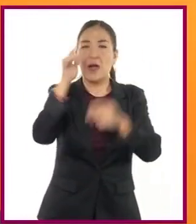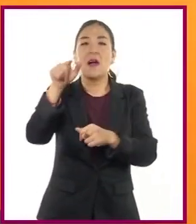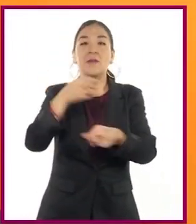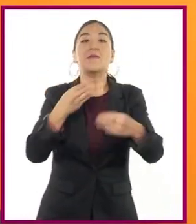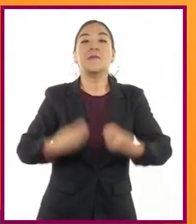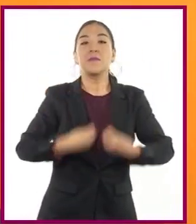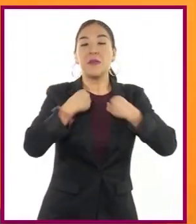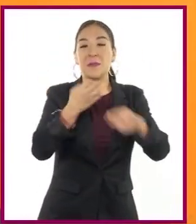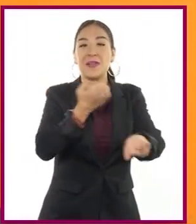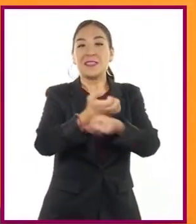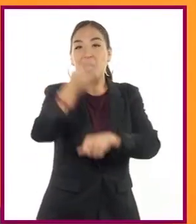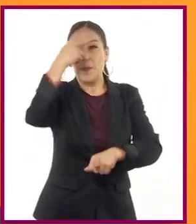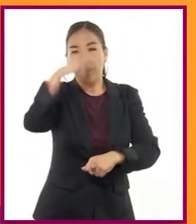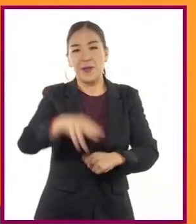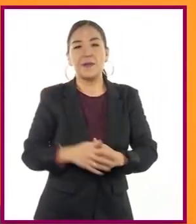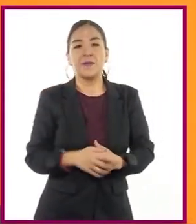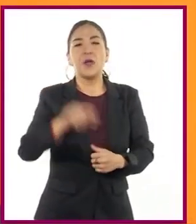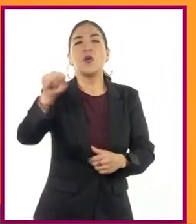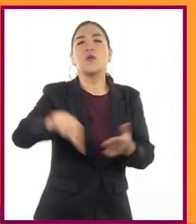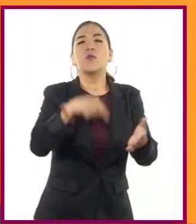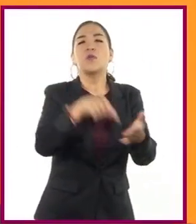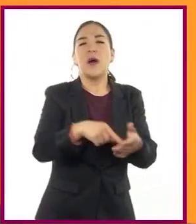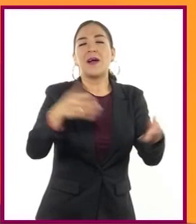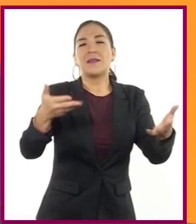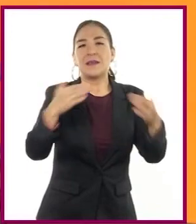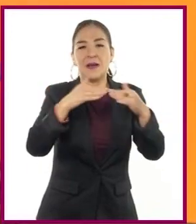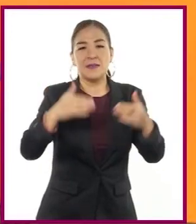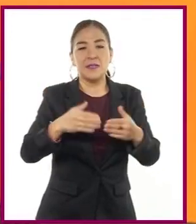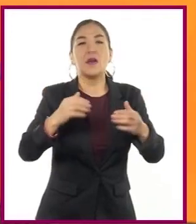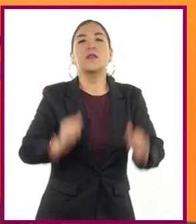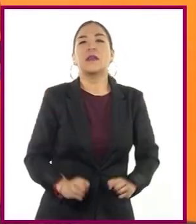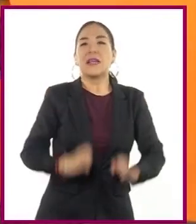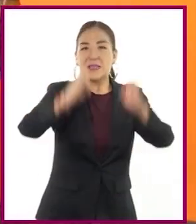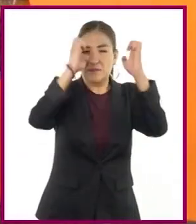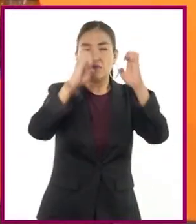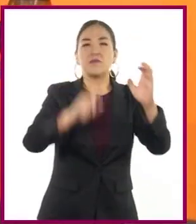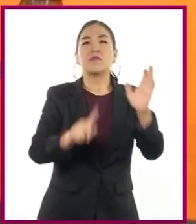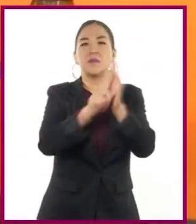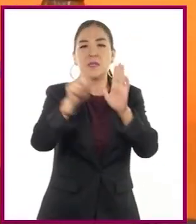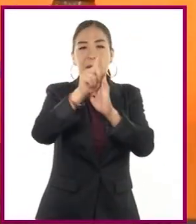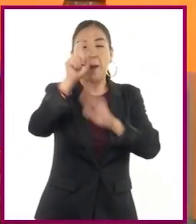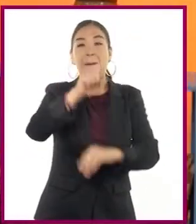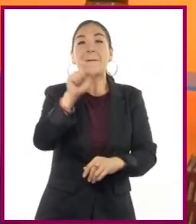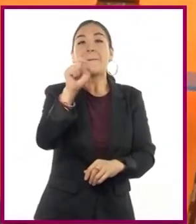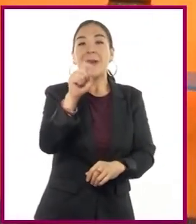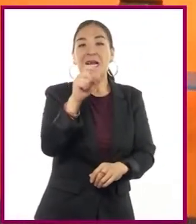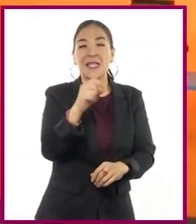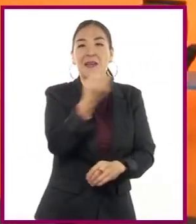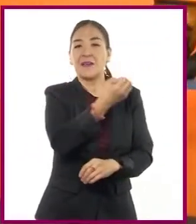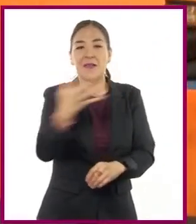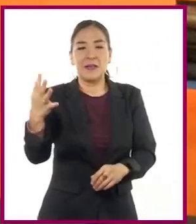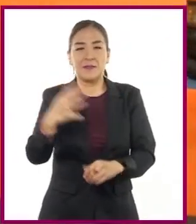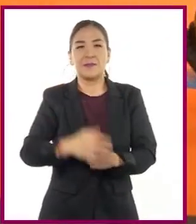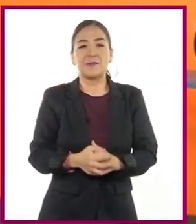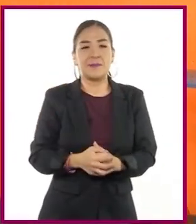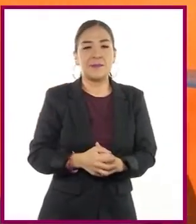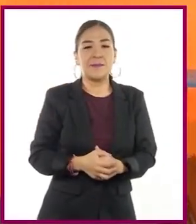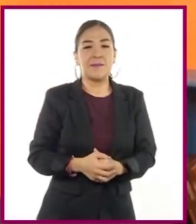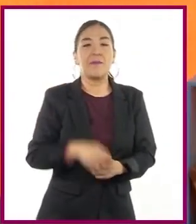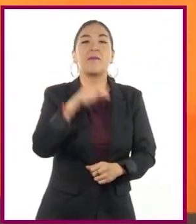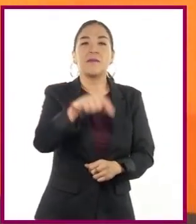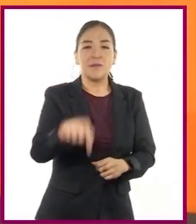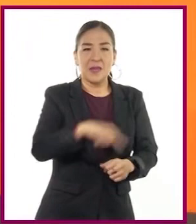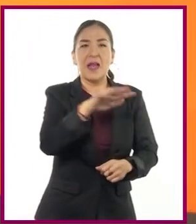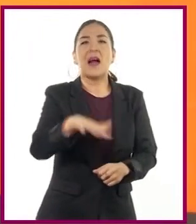México, en una unidad habitacional con varios edificios de 20 viviendas cada uno, en las que